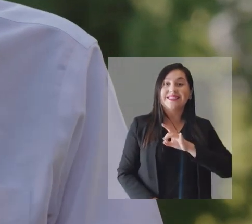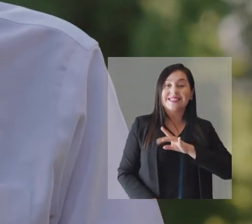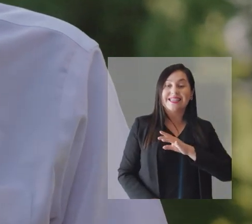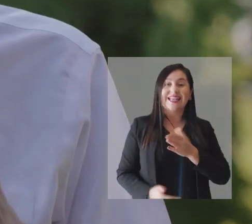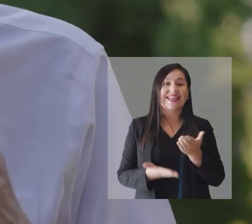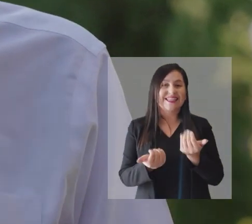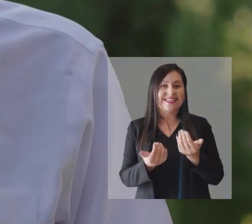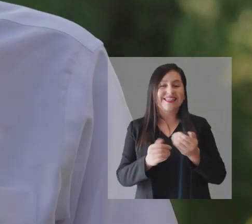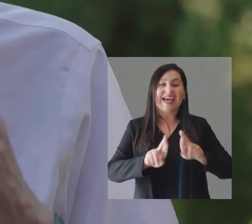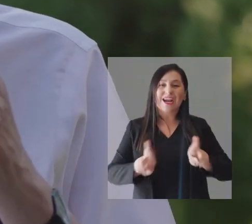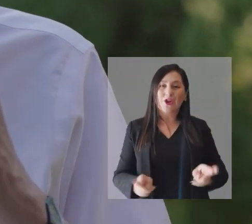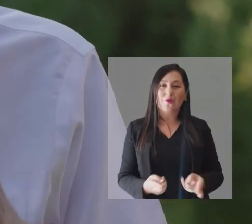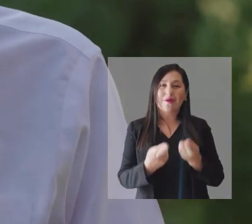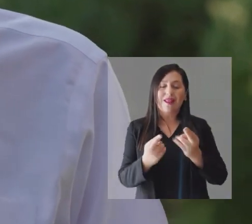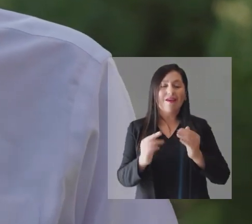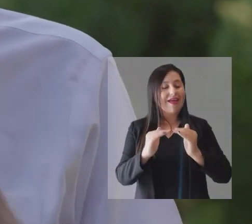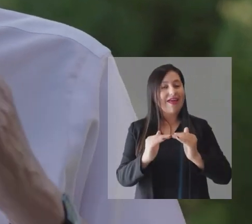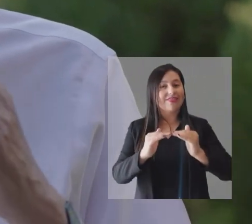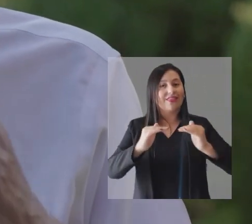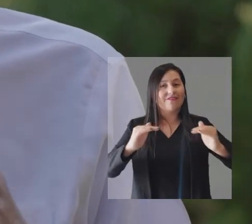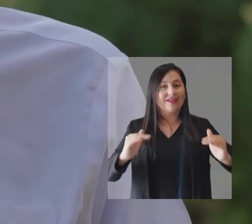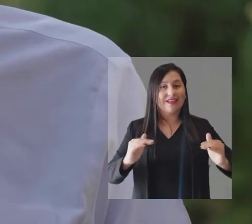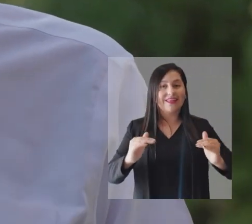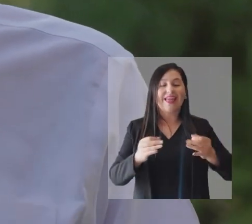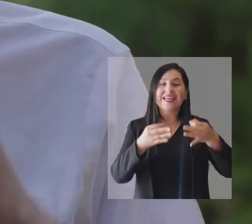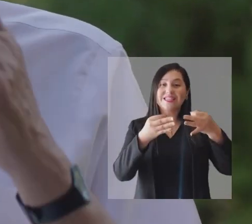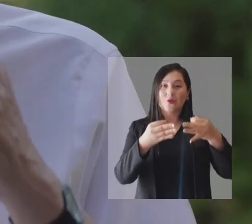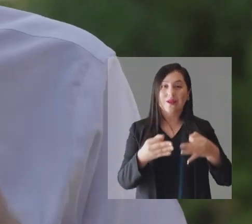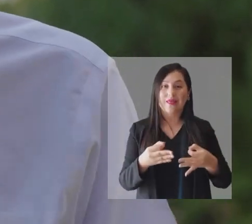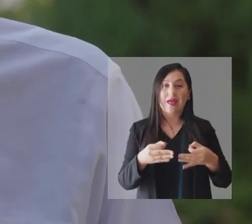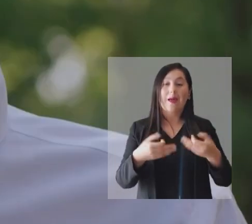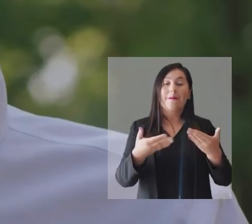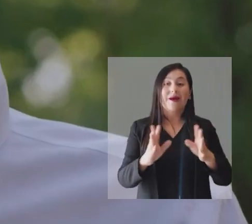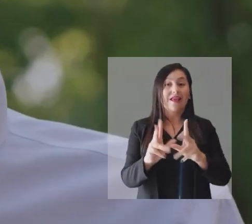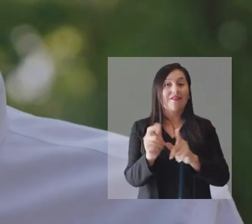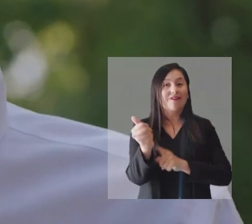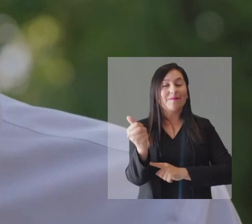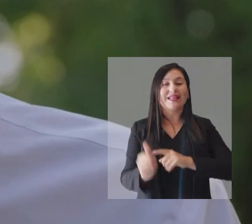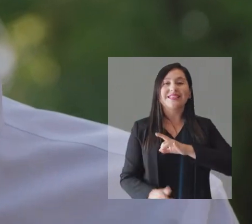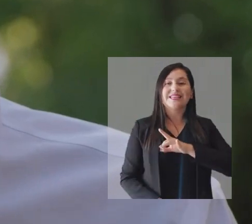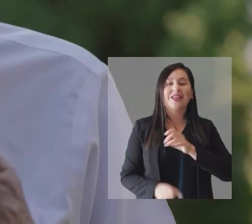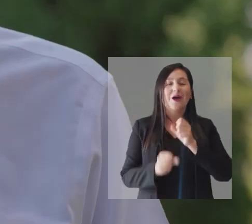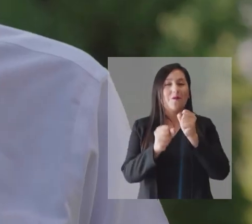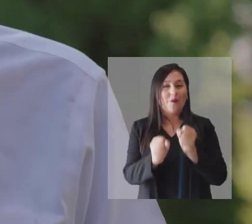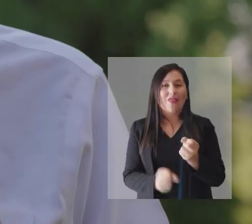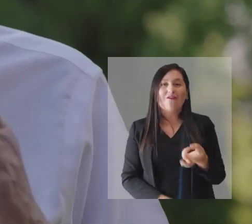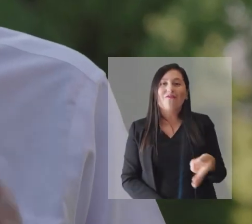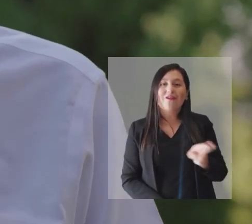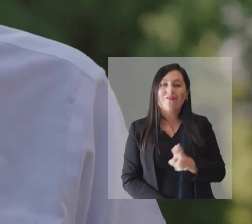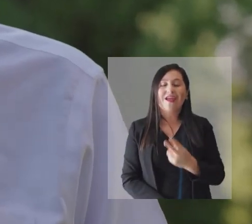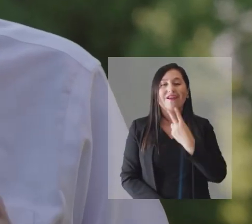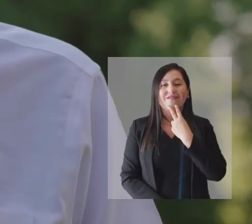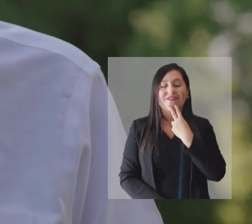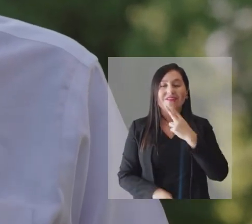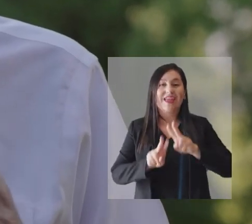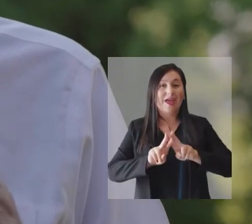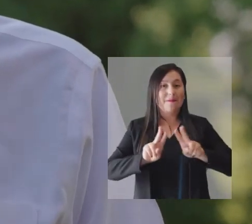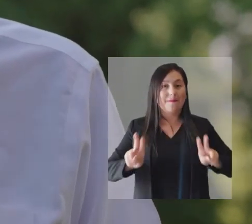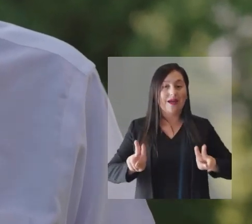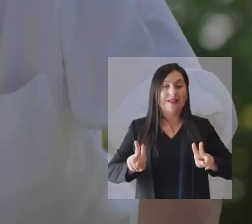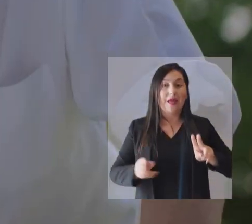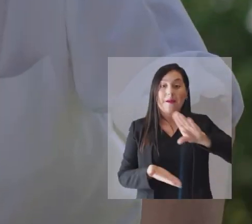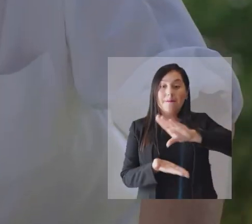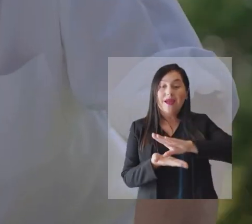chile necesita recuperar su estabilidad y seguridad para que las familias chilenas puedan volver a vivir